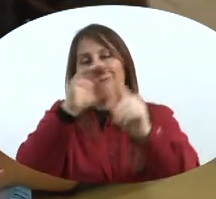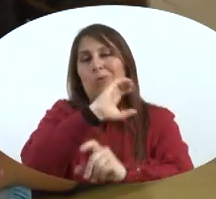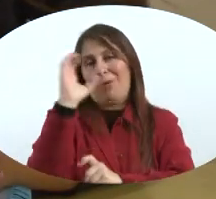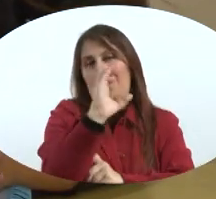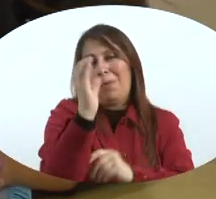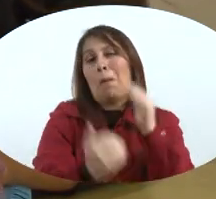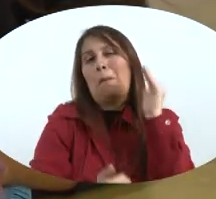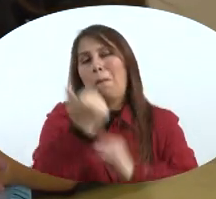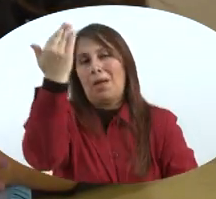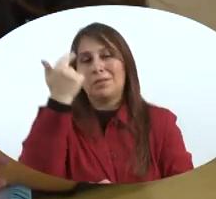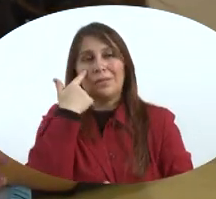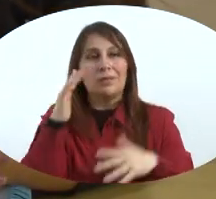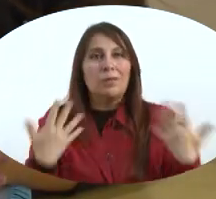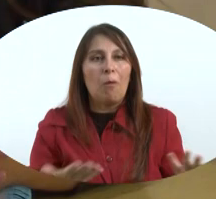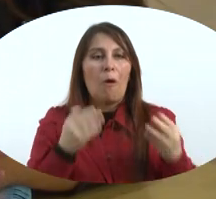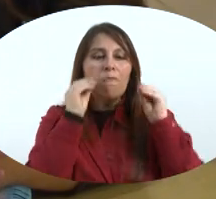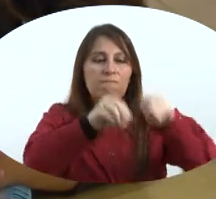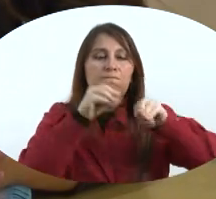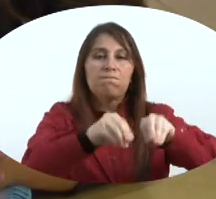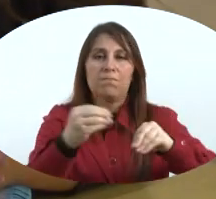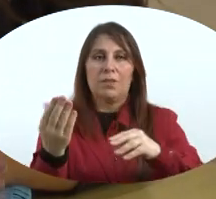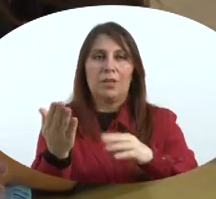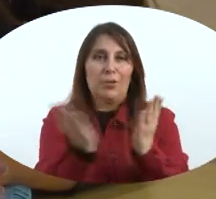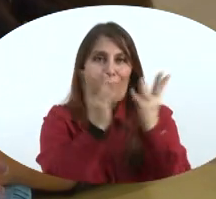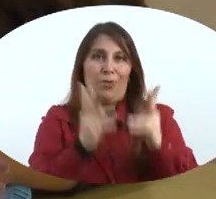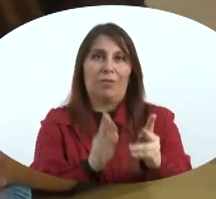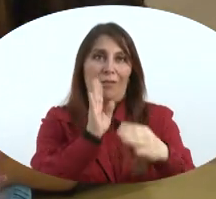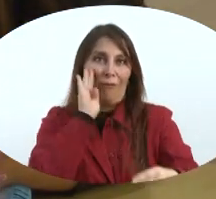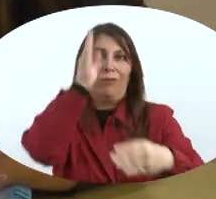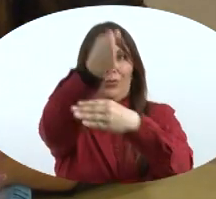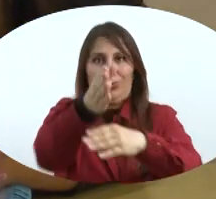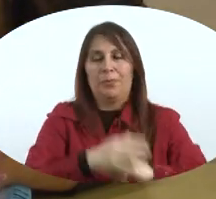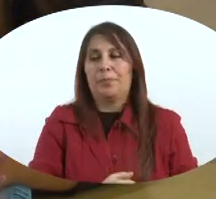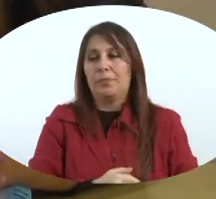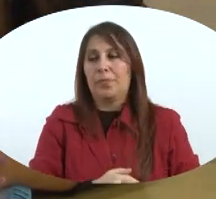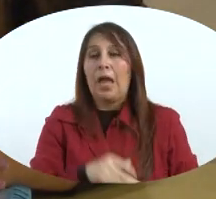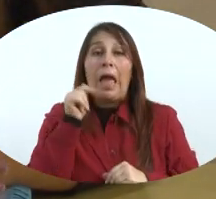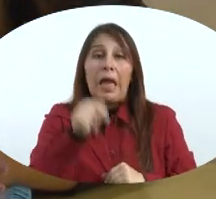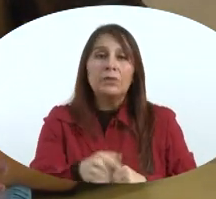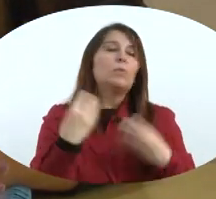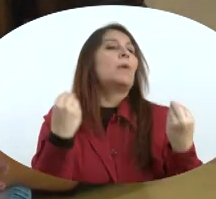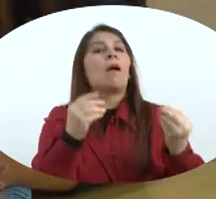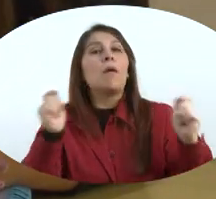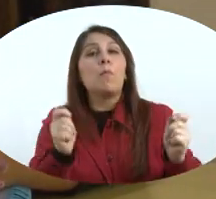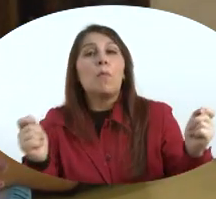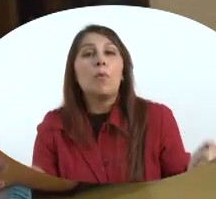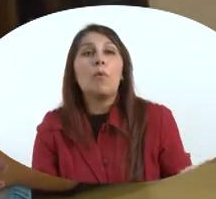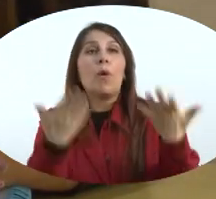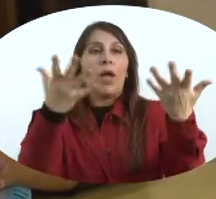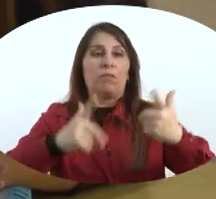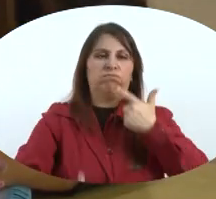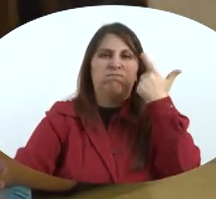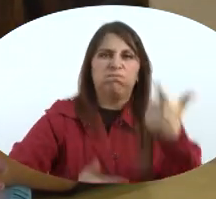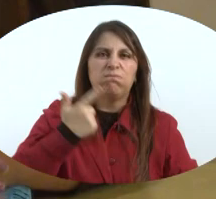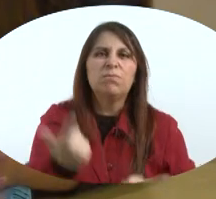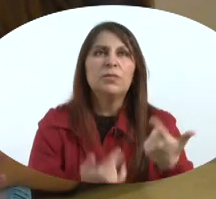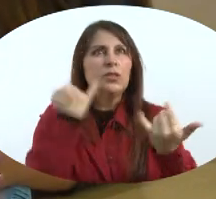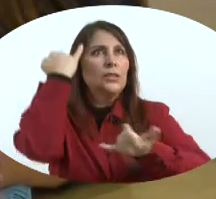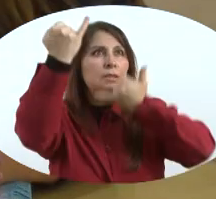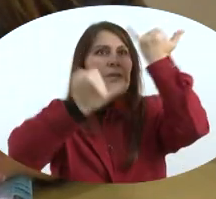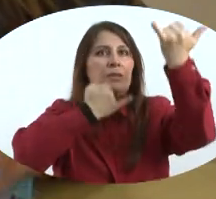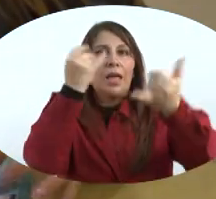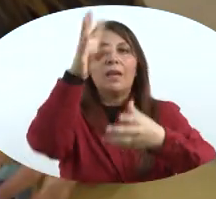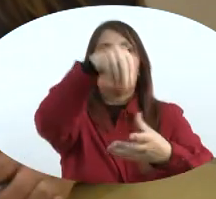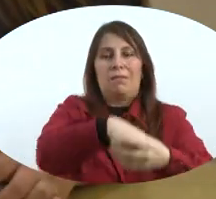formación de los educadores del país luego acá está la invitación abierta para que sigamos promoviendo estos escenarios de lucha de ideas al interior de la